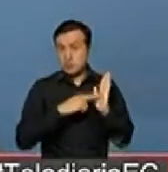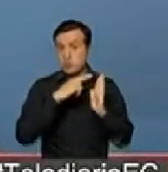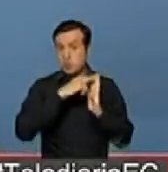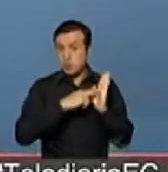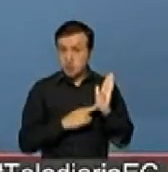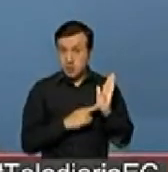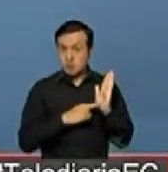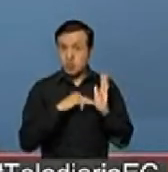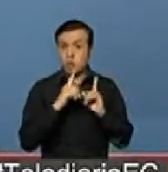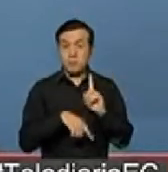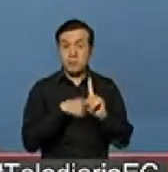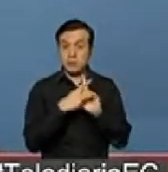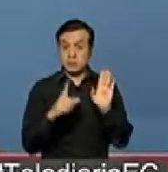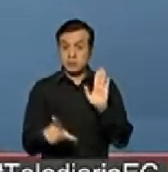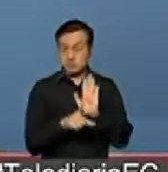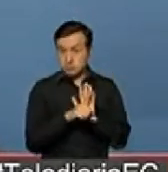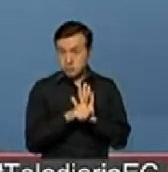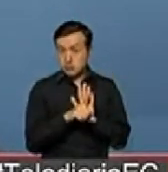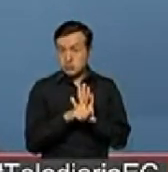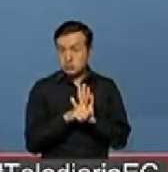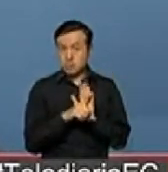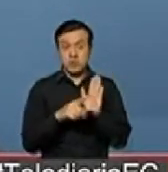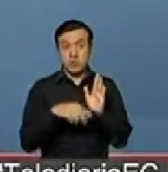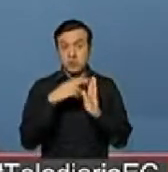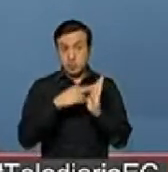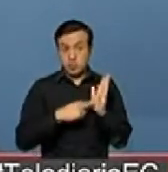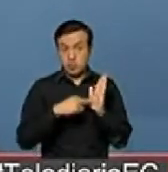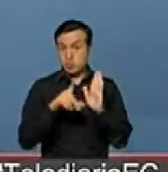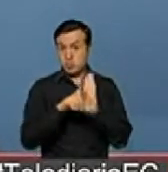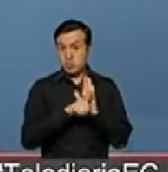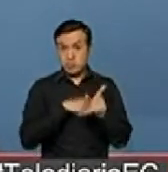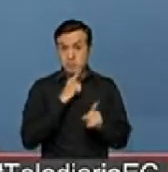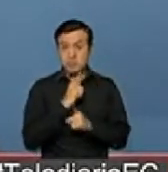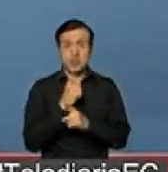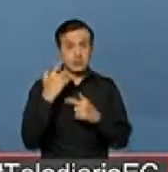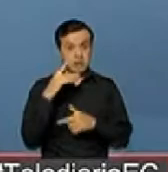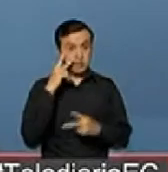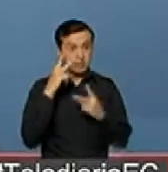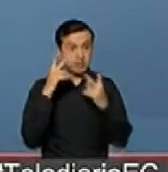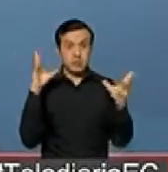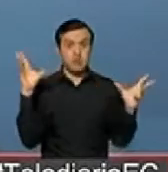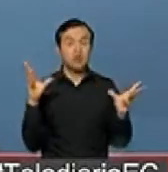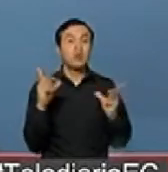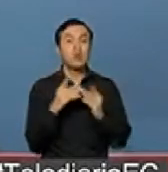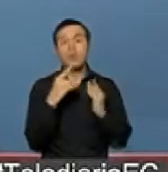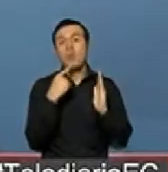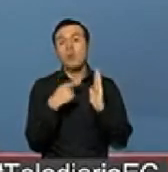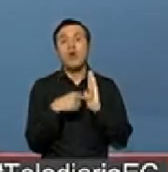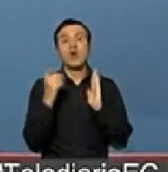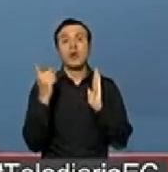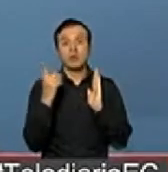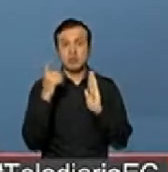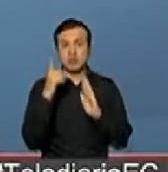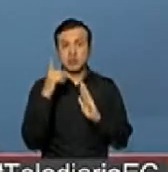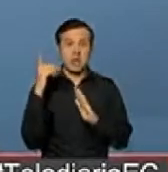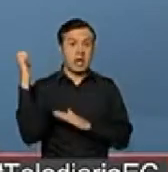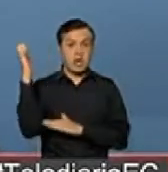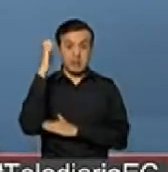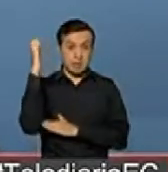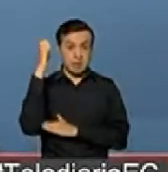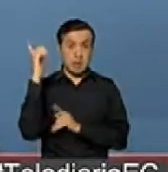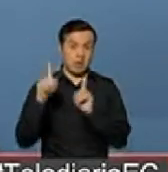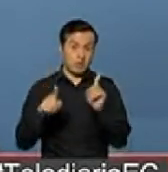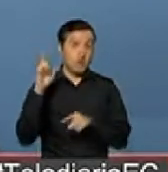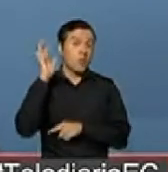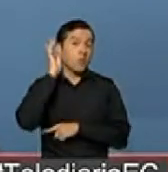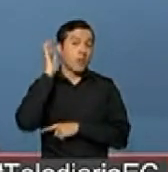estar atado a otras medidas porque muchas veces, y lo hemos visto ya en el caso, por ejemplo, de las boletas de auxilio que pueden tener